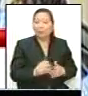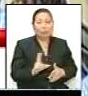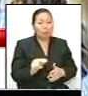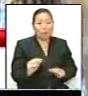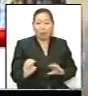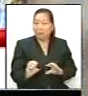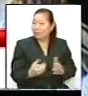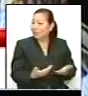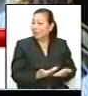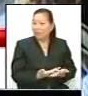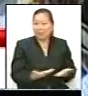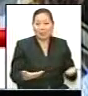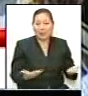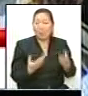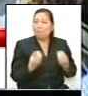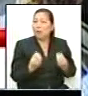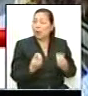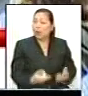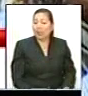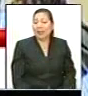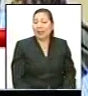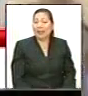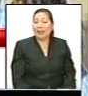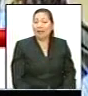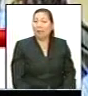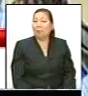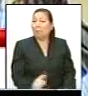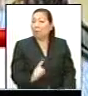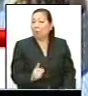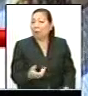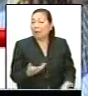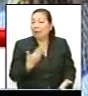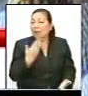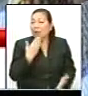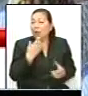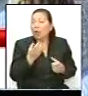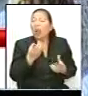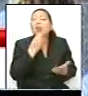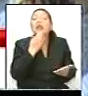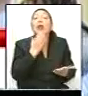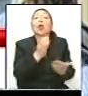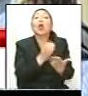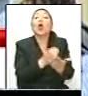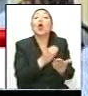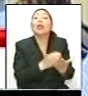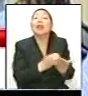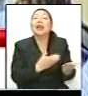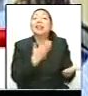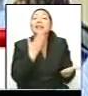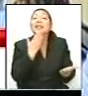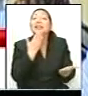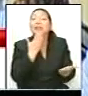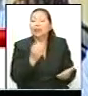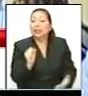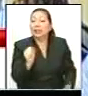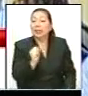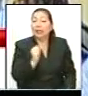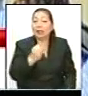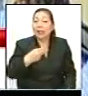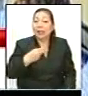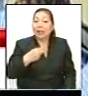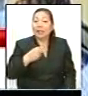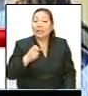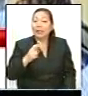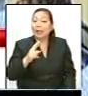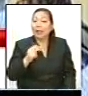lo que hizo porque solamente le daba la gana a ella, si no había quien lo contrató, y es nada menos que la Sheraton.